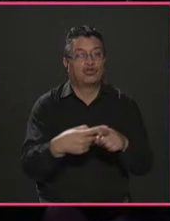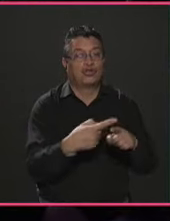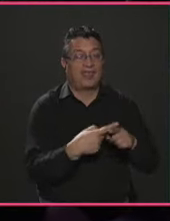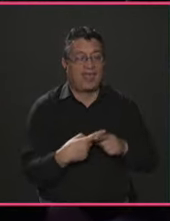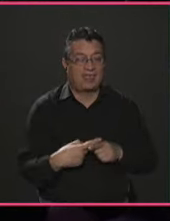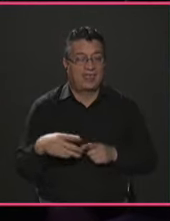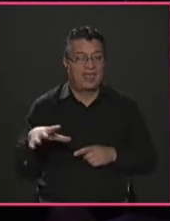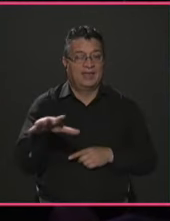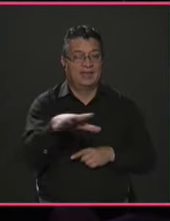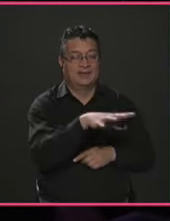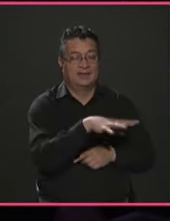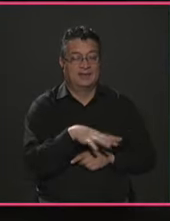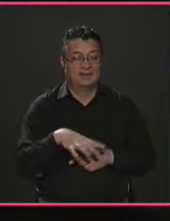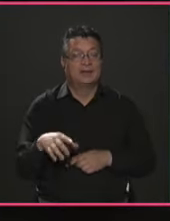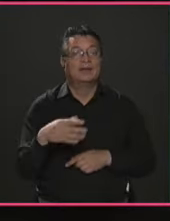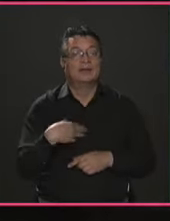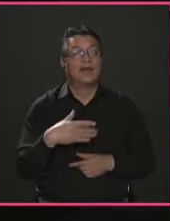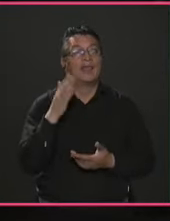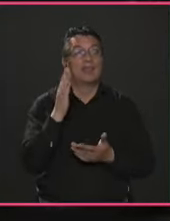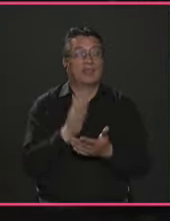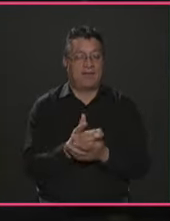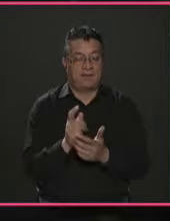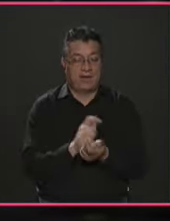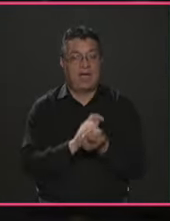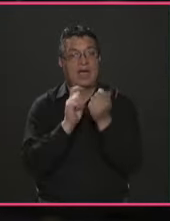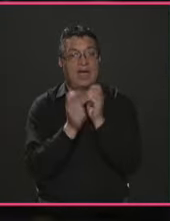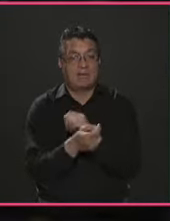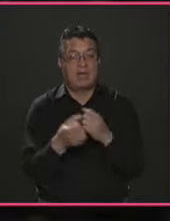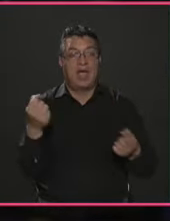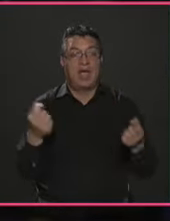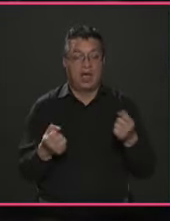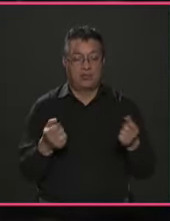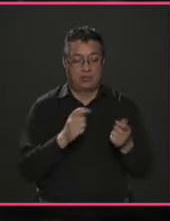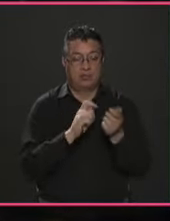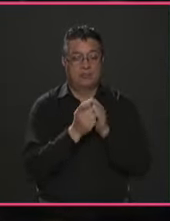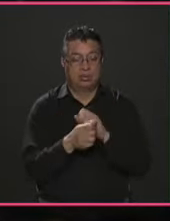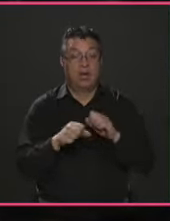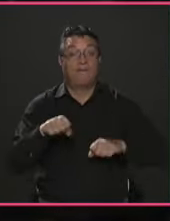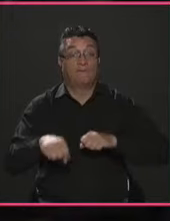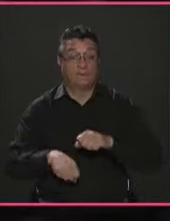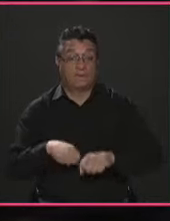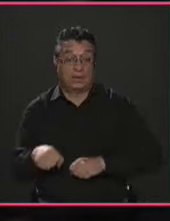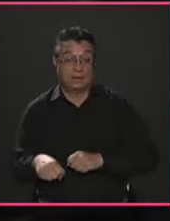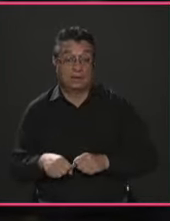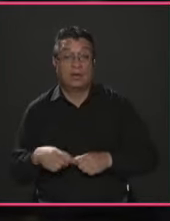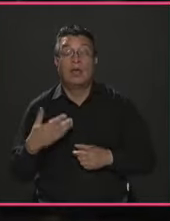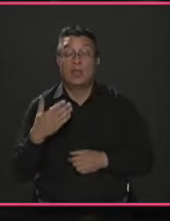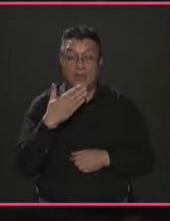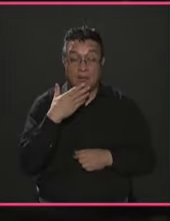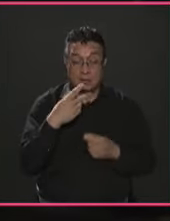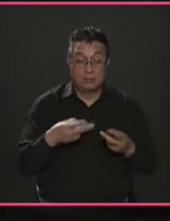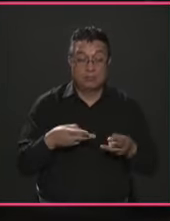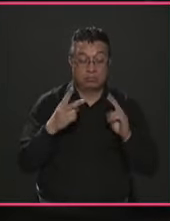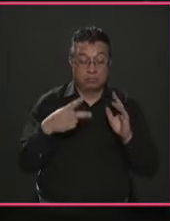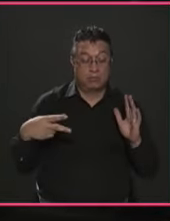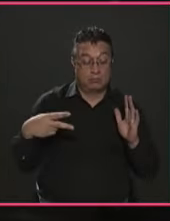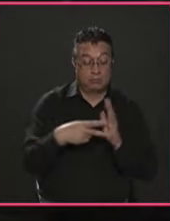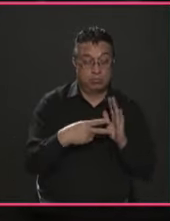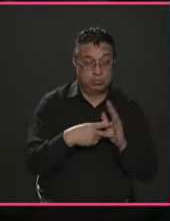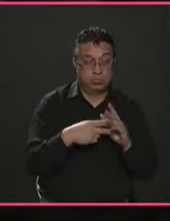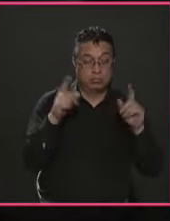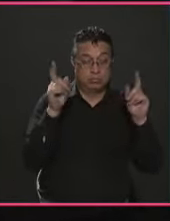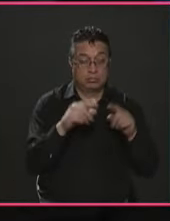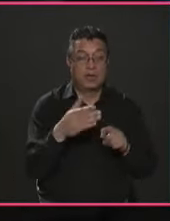sociedad y tenemos que cambiar también los autos y trasp pasarnos a bicicletas y también hay una posibilidad de electrificación aquí